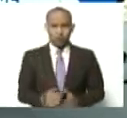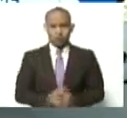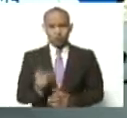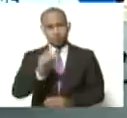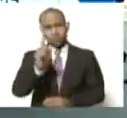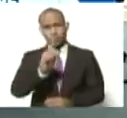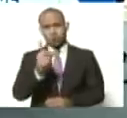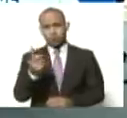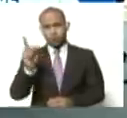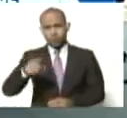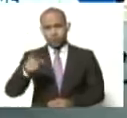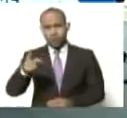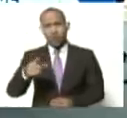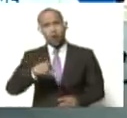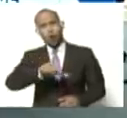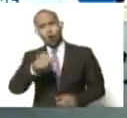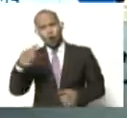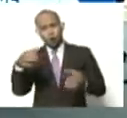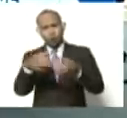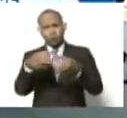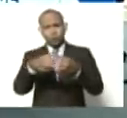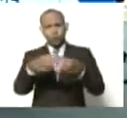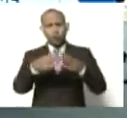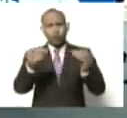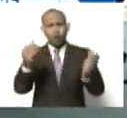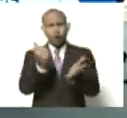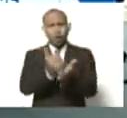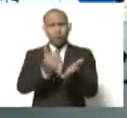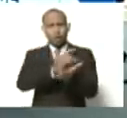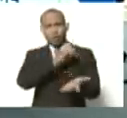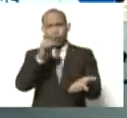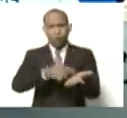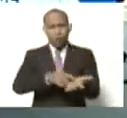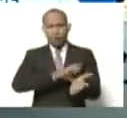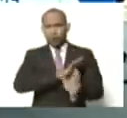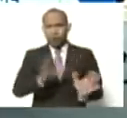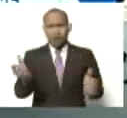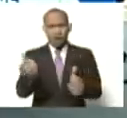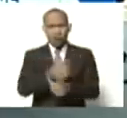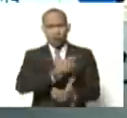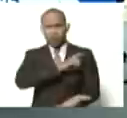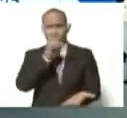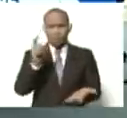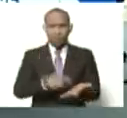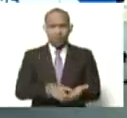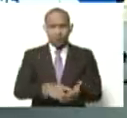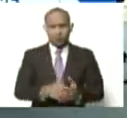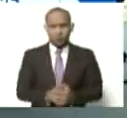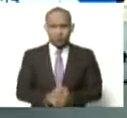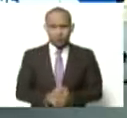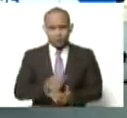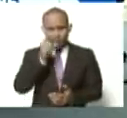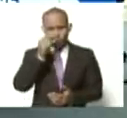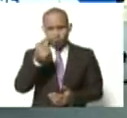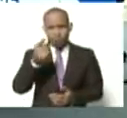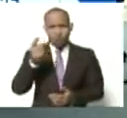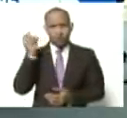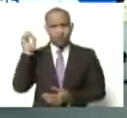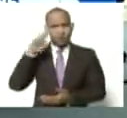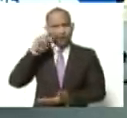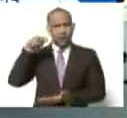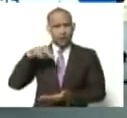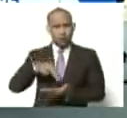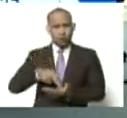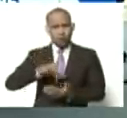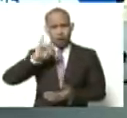Gedeón, ya todas las pruebas las hemos sacado, como dice el presidente de la Asamblea Nacional, doctor Jorge